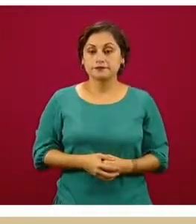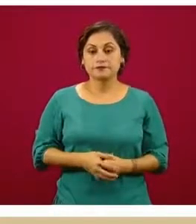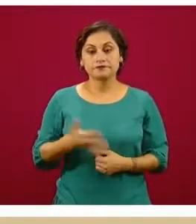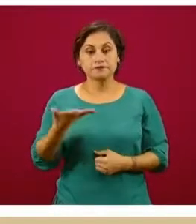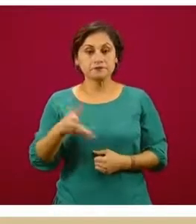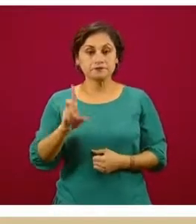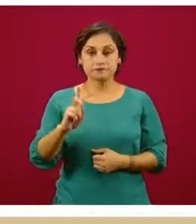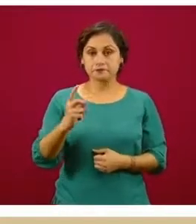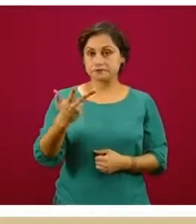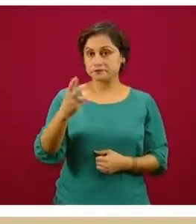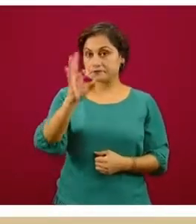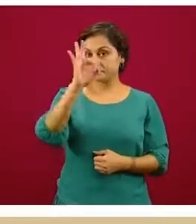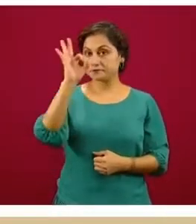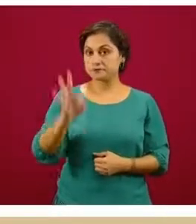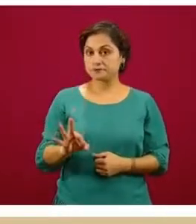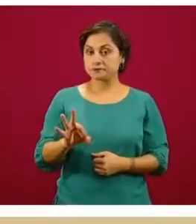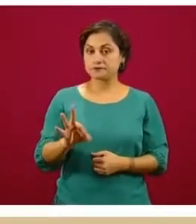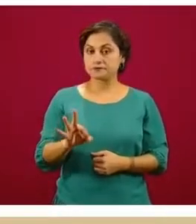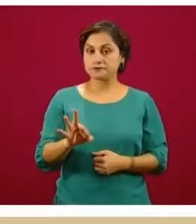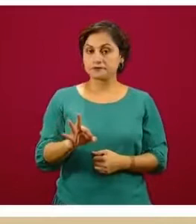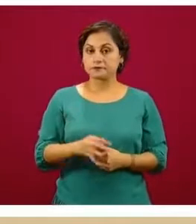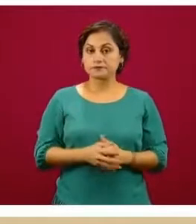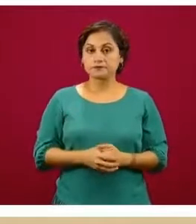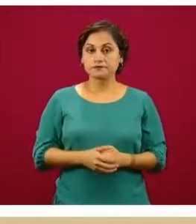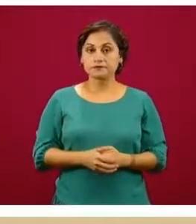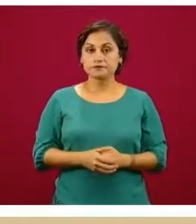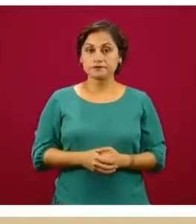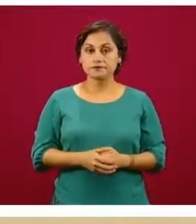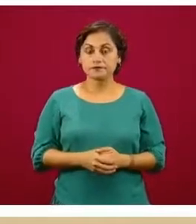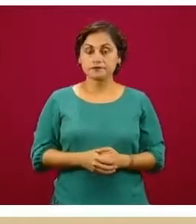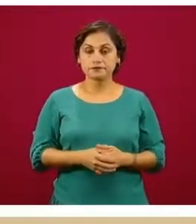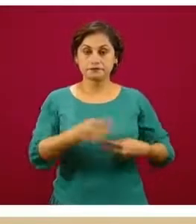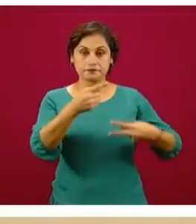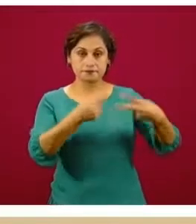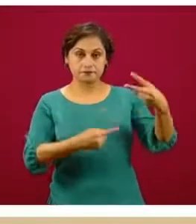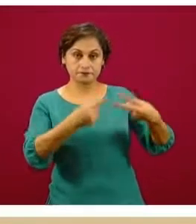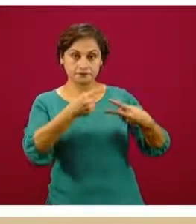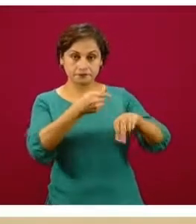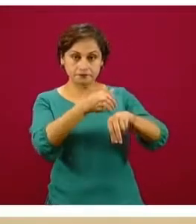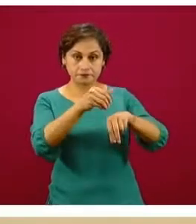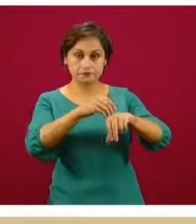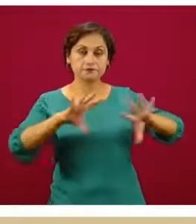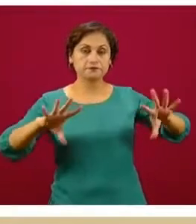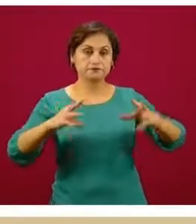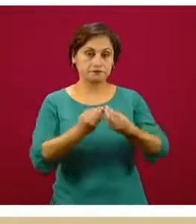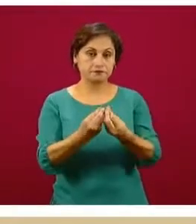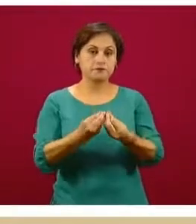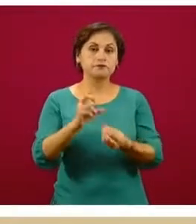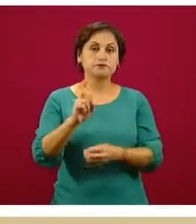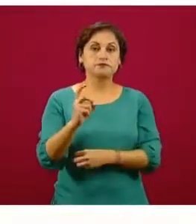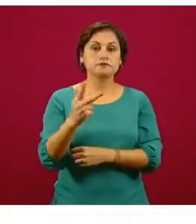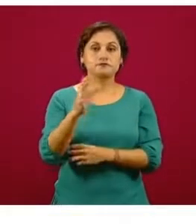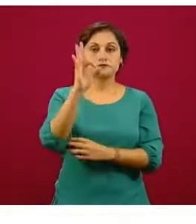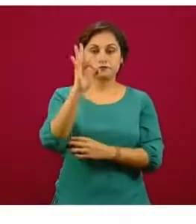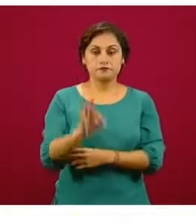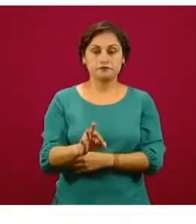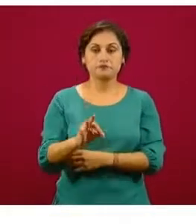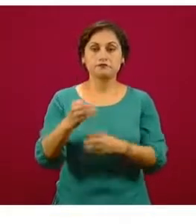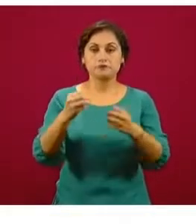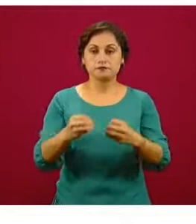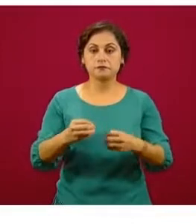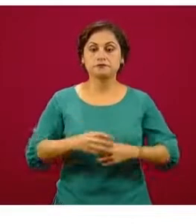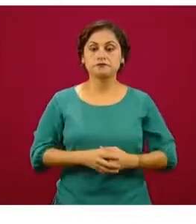el 38% de la suma de esas dos cifras. Pasemos a la siguiente, por favor, y